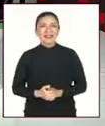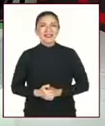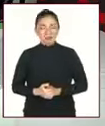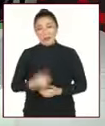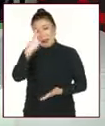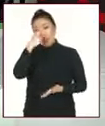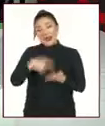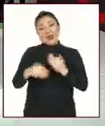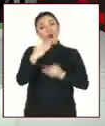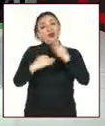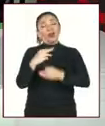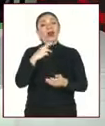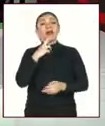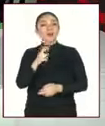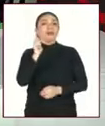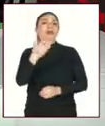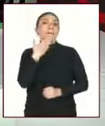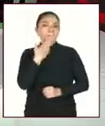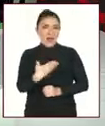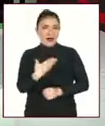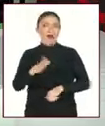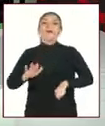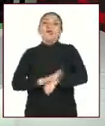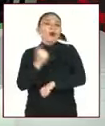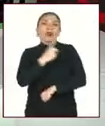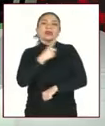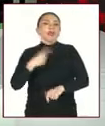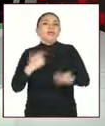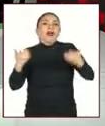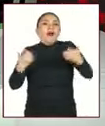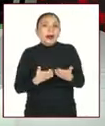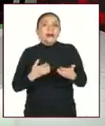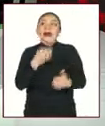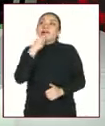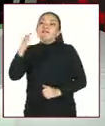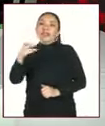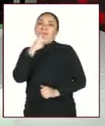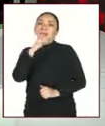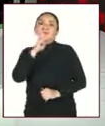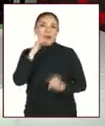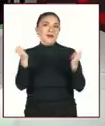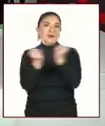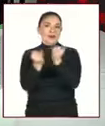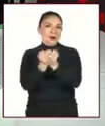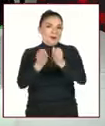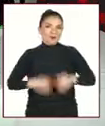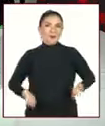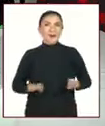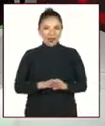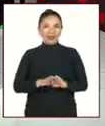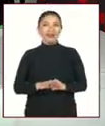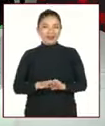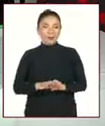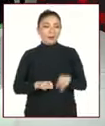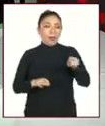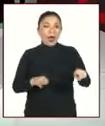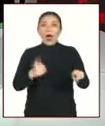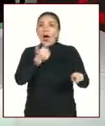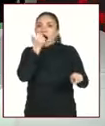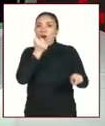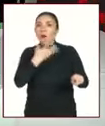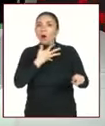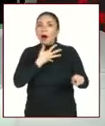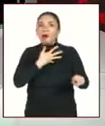las respuestas son válidas porque obviamente tenemos que notificar también a los padres Claro. que el alumno presentó